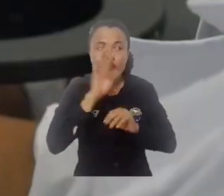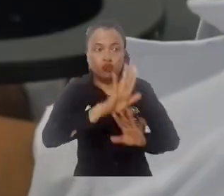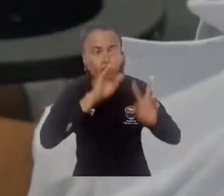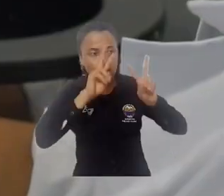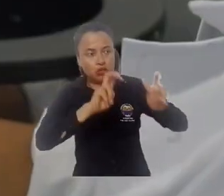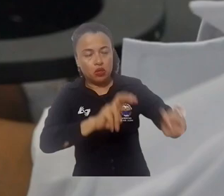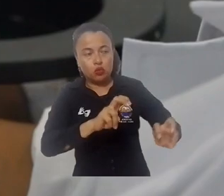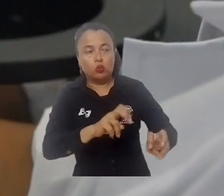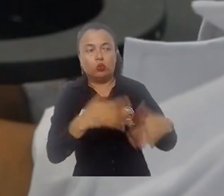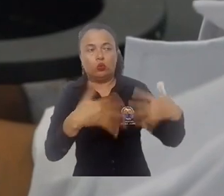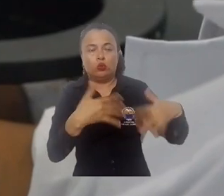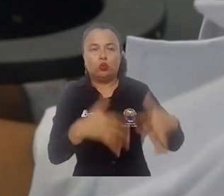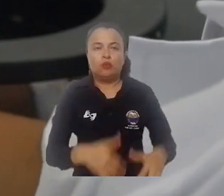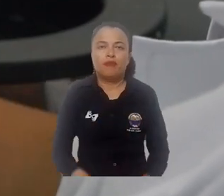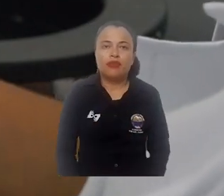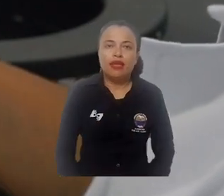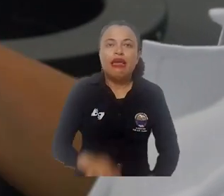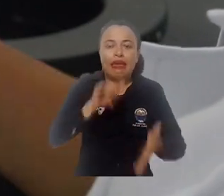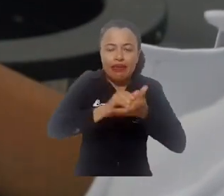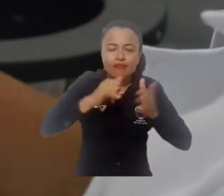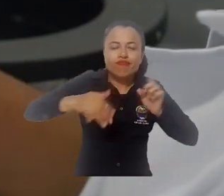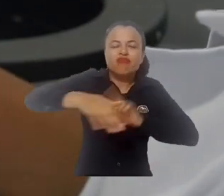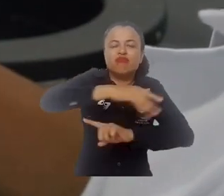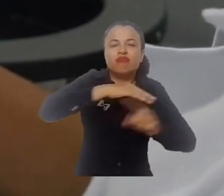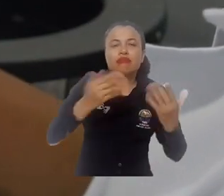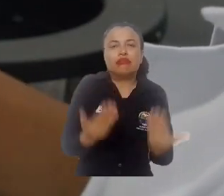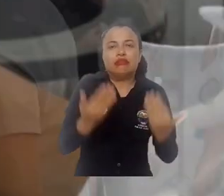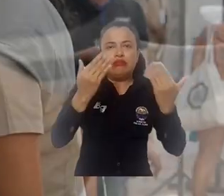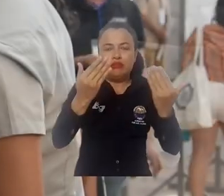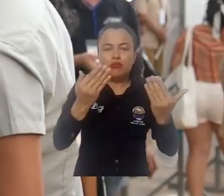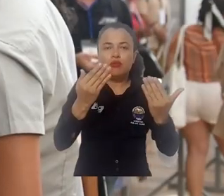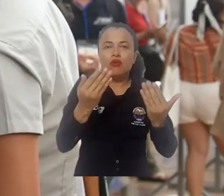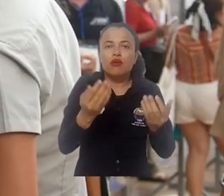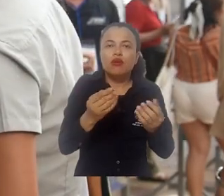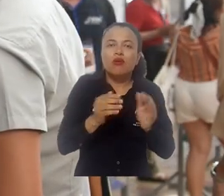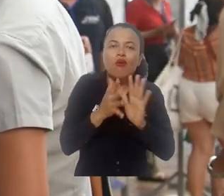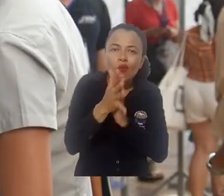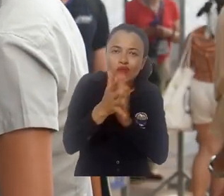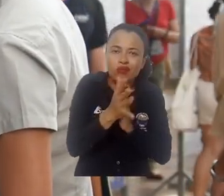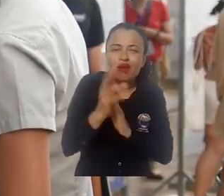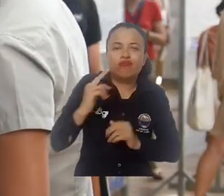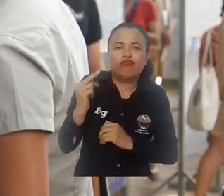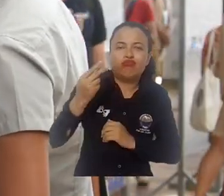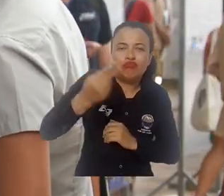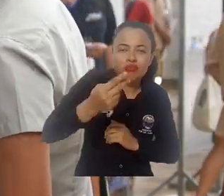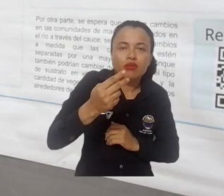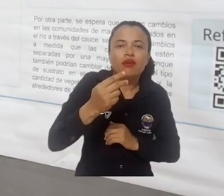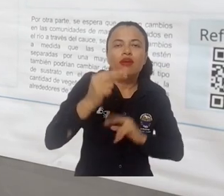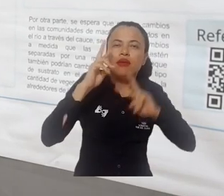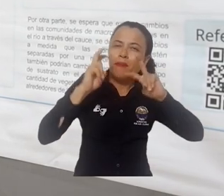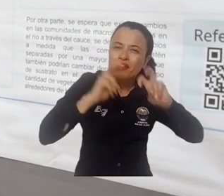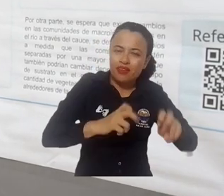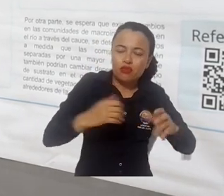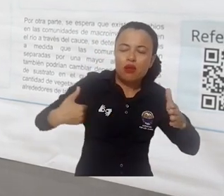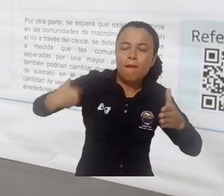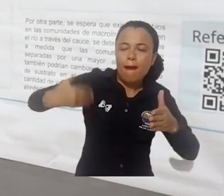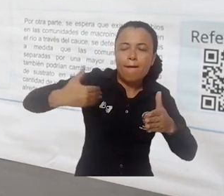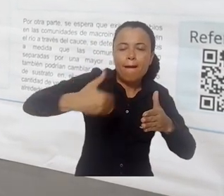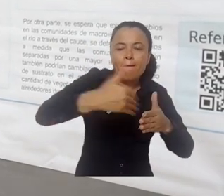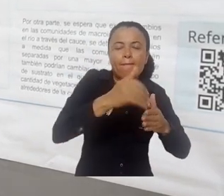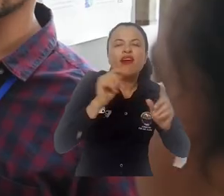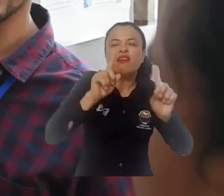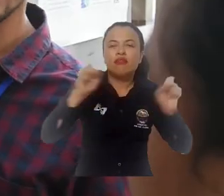una entidad referente a nivel nacional de este tipo de estudios. Este escenario también sirvió para presentar avances de